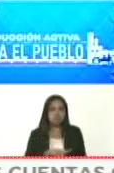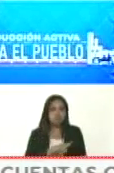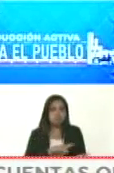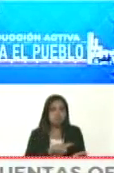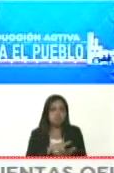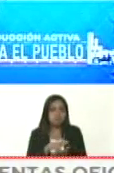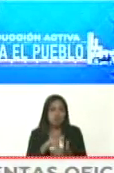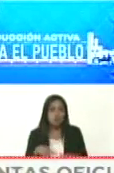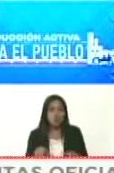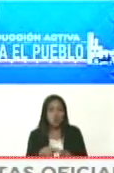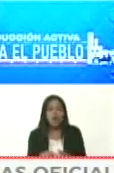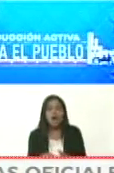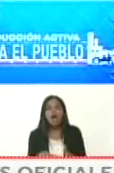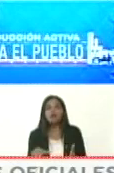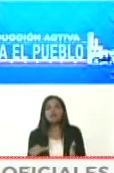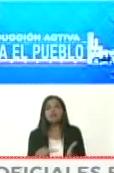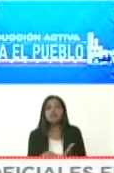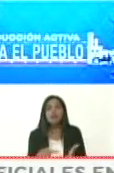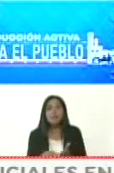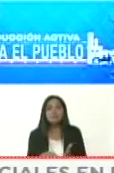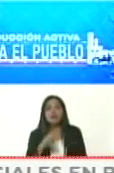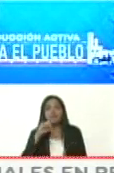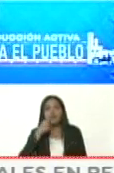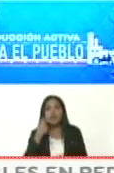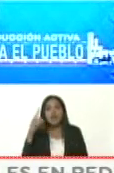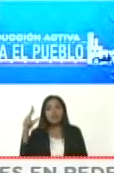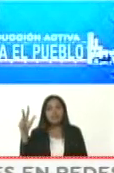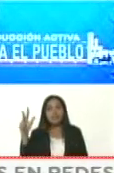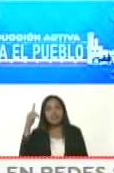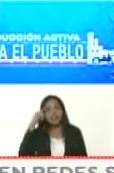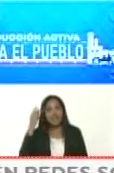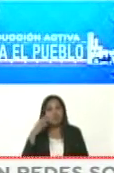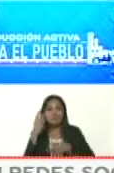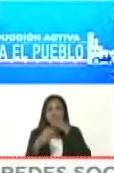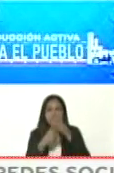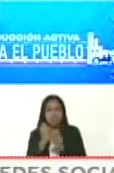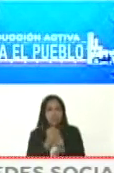desde Moscú hasta Caracas. Tuvo 3 días en una visita de